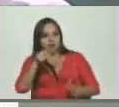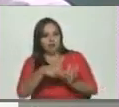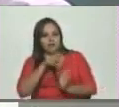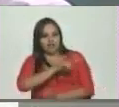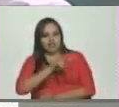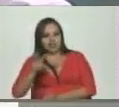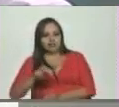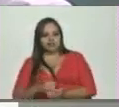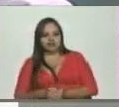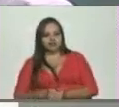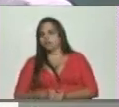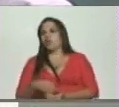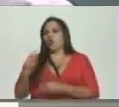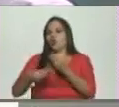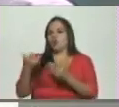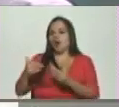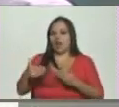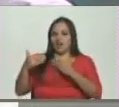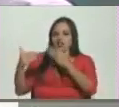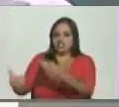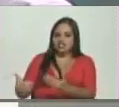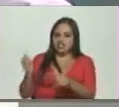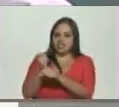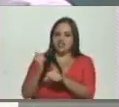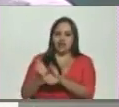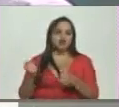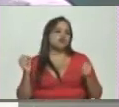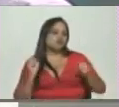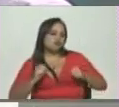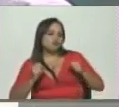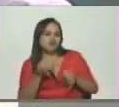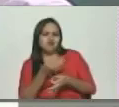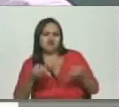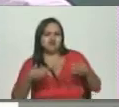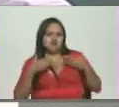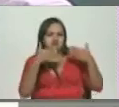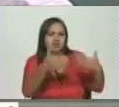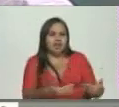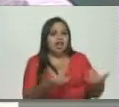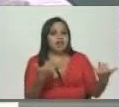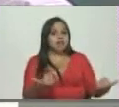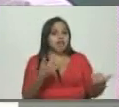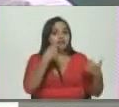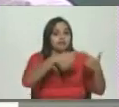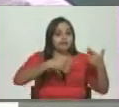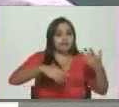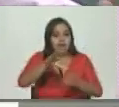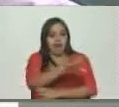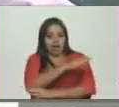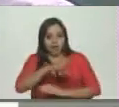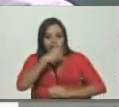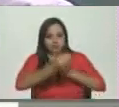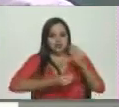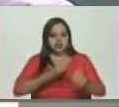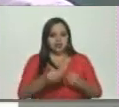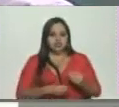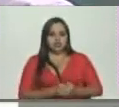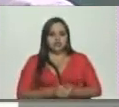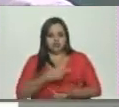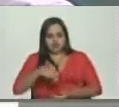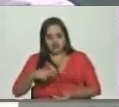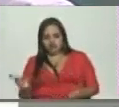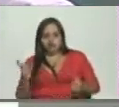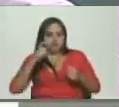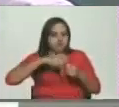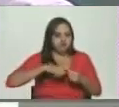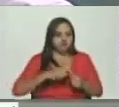2022. ¿Y cómo van los avances de esta producción? Muy bueno, ya estoy haciendo algunos otros temas que bueno, vamos a incluir allí y